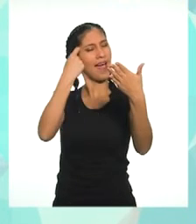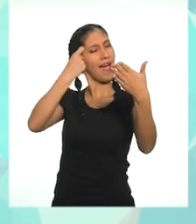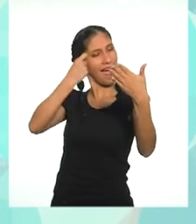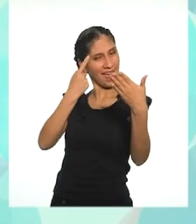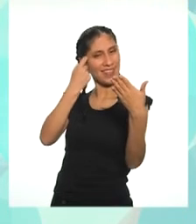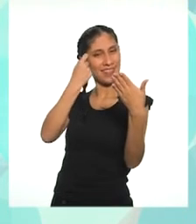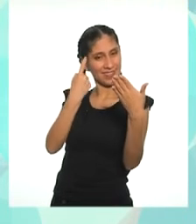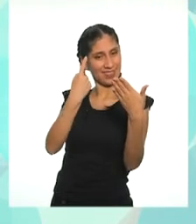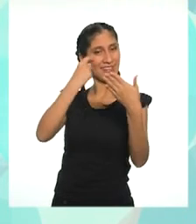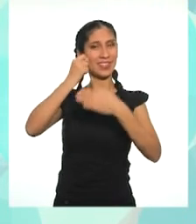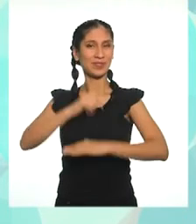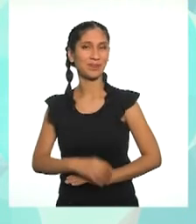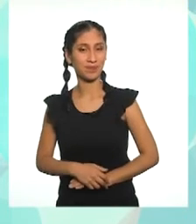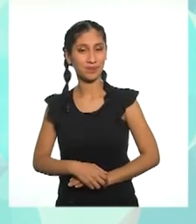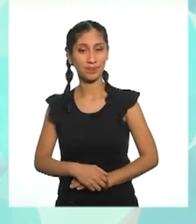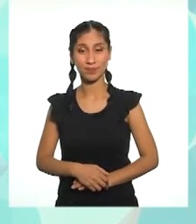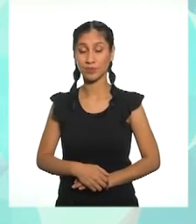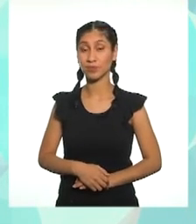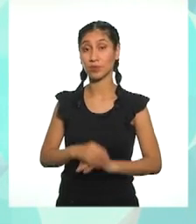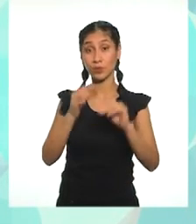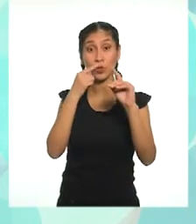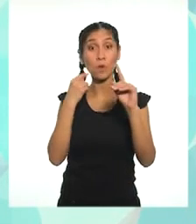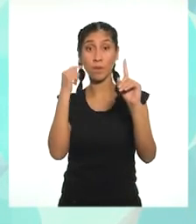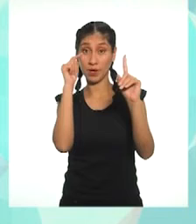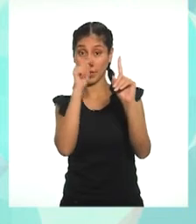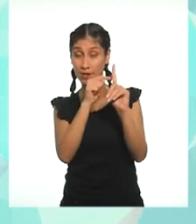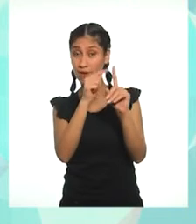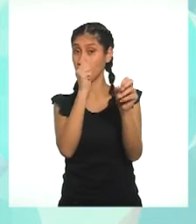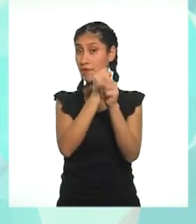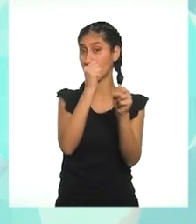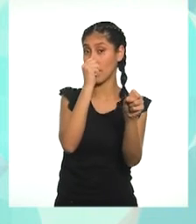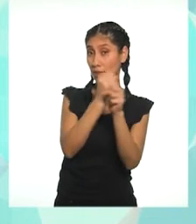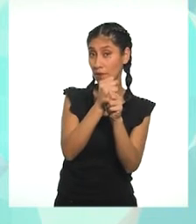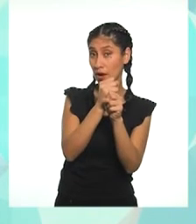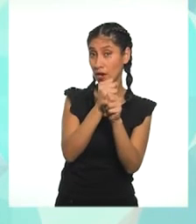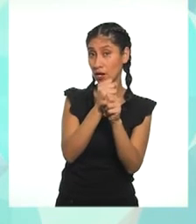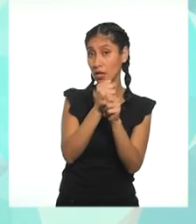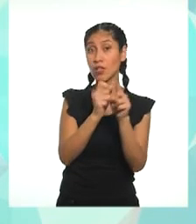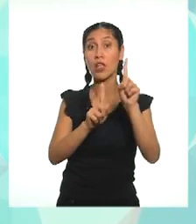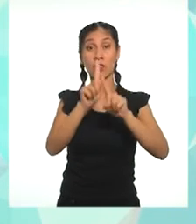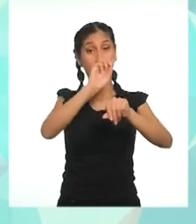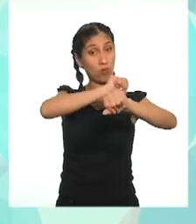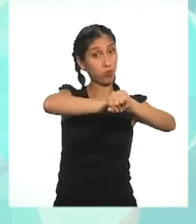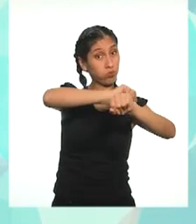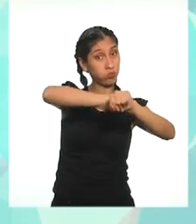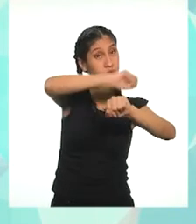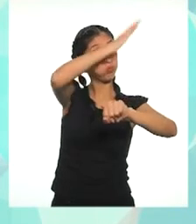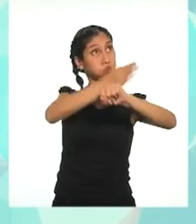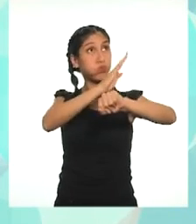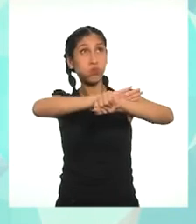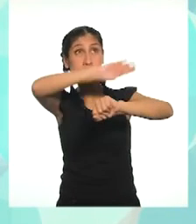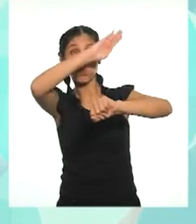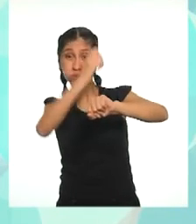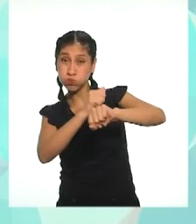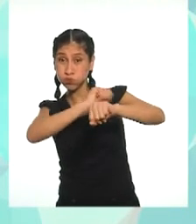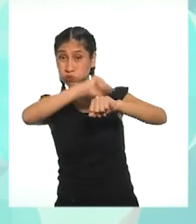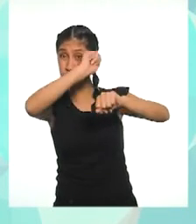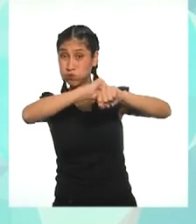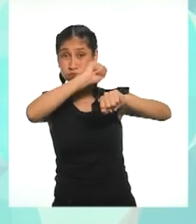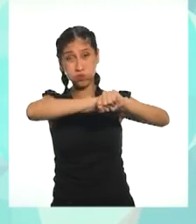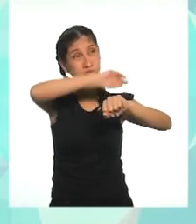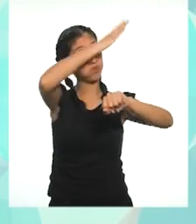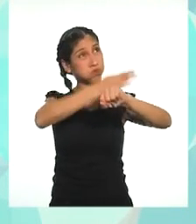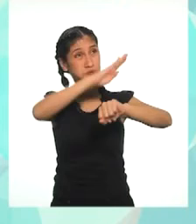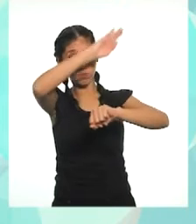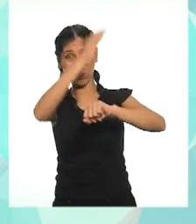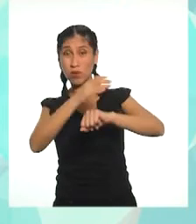esto. Un hombre trabaja sobre algunas rocas. Un visitante les pregunta a